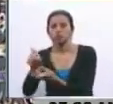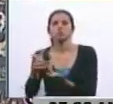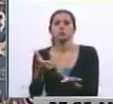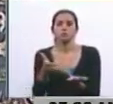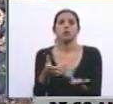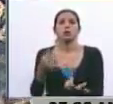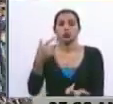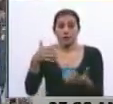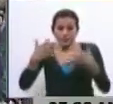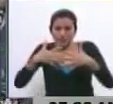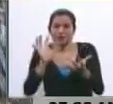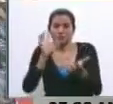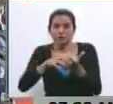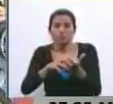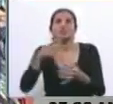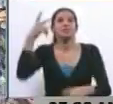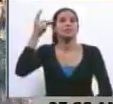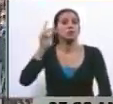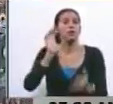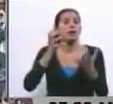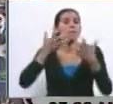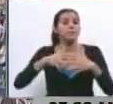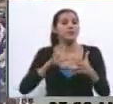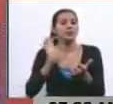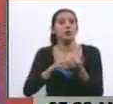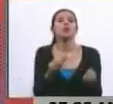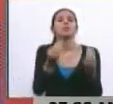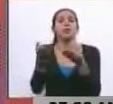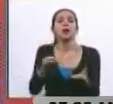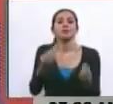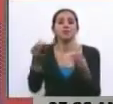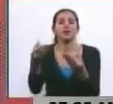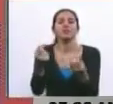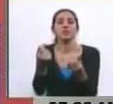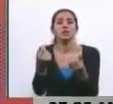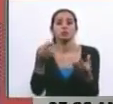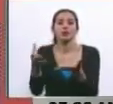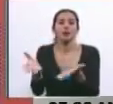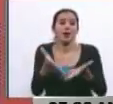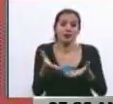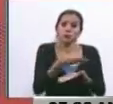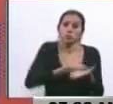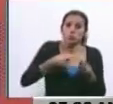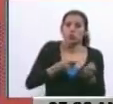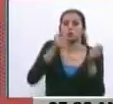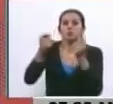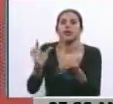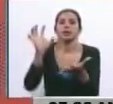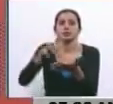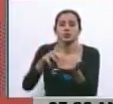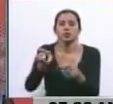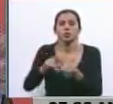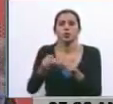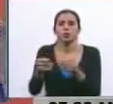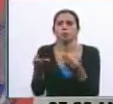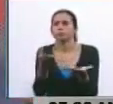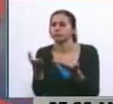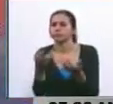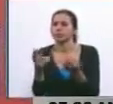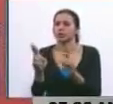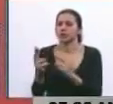las empresas del Estado, somos la segunda que aporta. Y con relación al precio de los equipos también, no solamente de la prestación del servicio, sino de los equipos, ¿cómo está esa relación